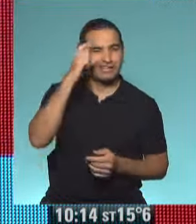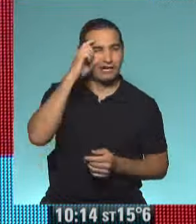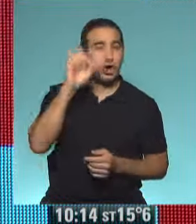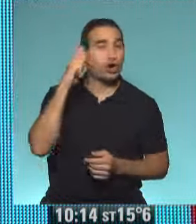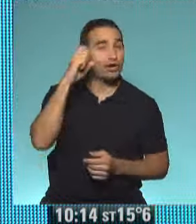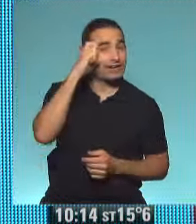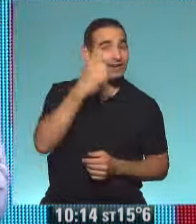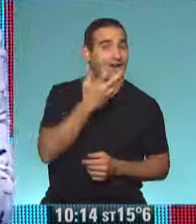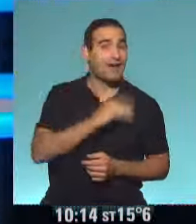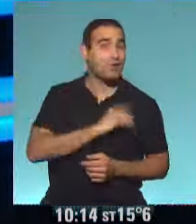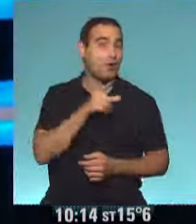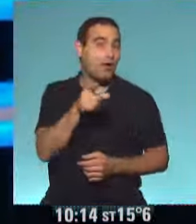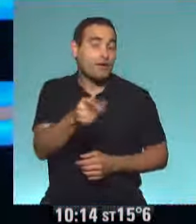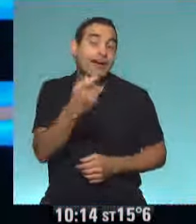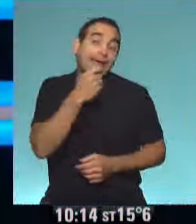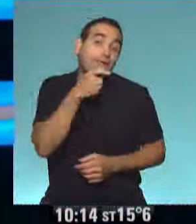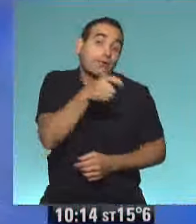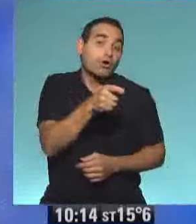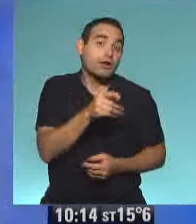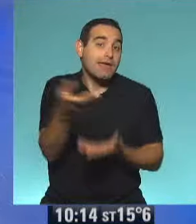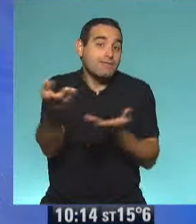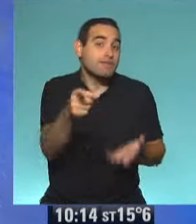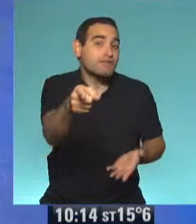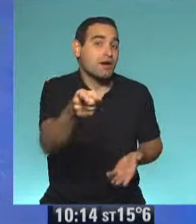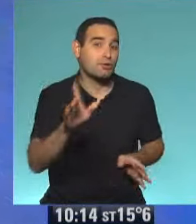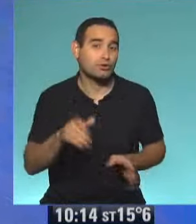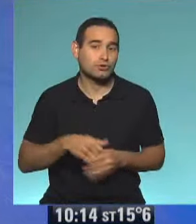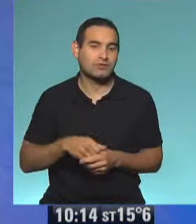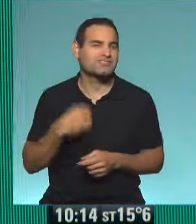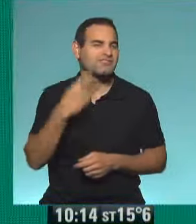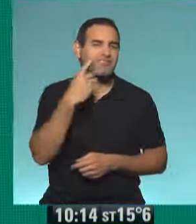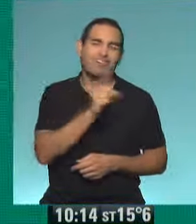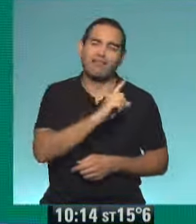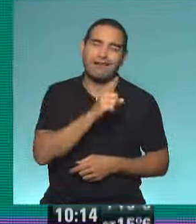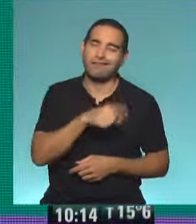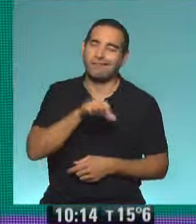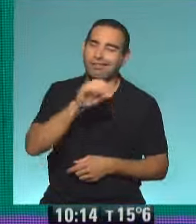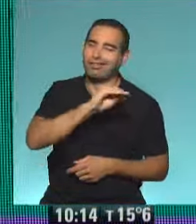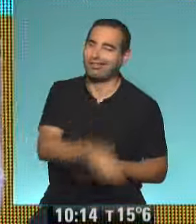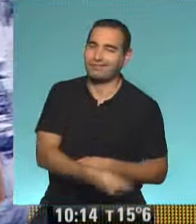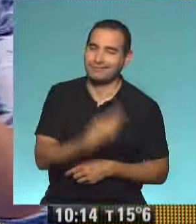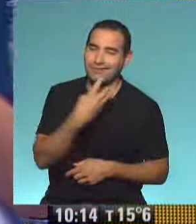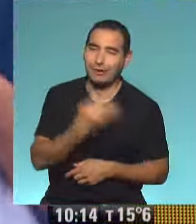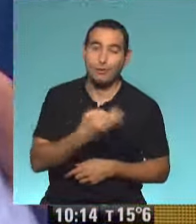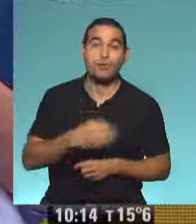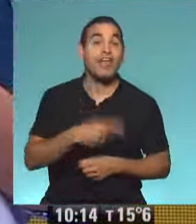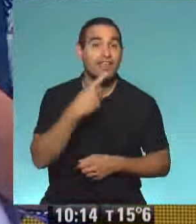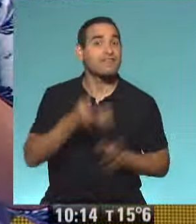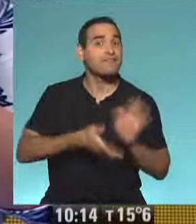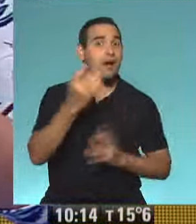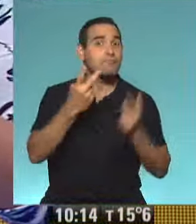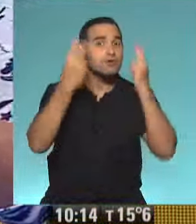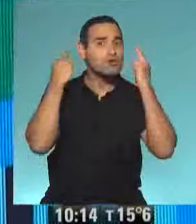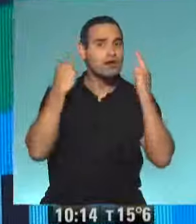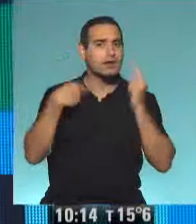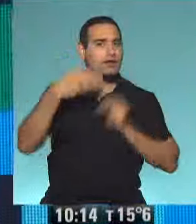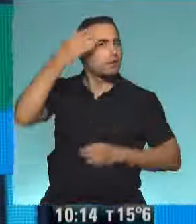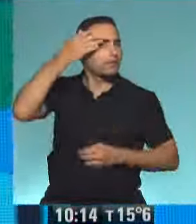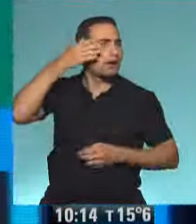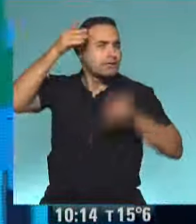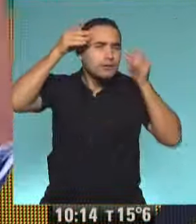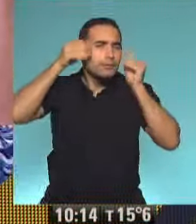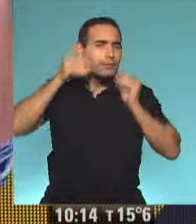Bueno. Si George te invitara igual a tomar yo creo que George no tiene, no tiene posibilidades. No tiene chance. No, no tiene posibilidades. Dijo que iba a ir a la peluquería, que se iba a planchar el pelo. Pero bueno. Ah,